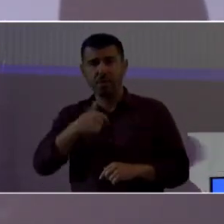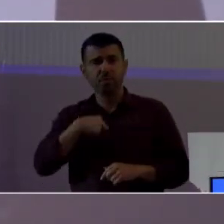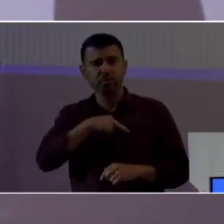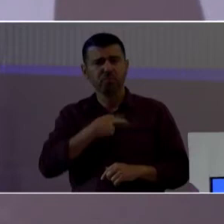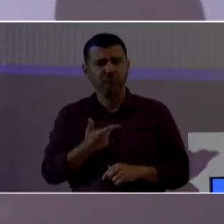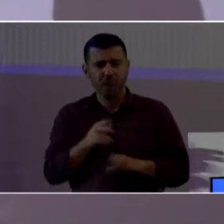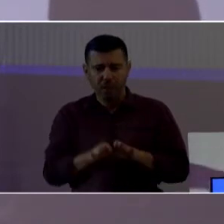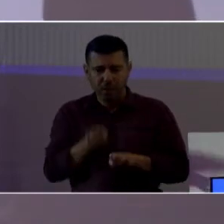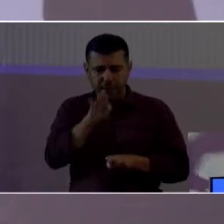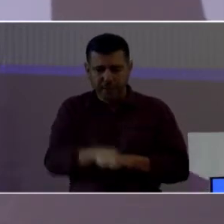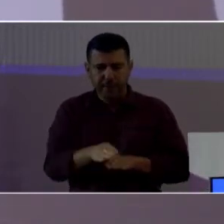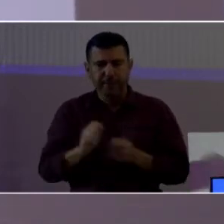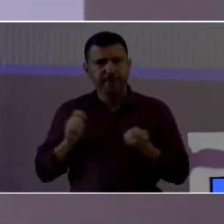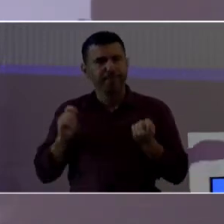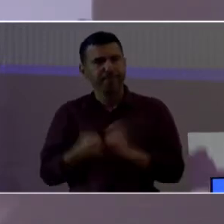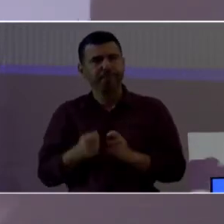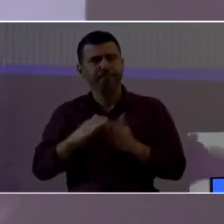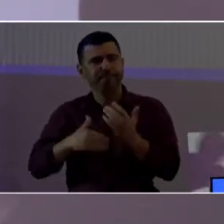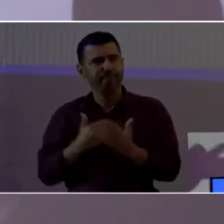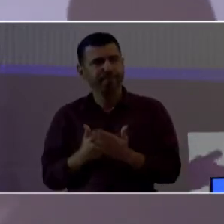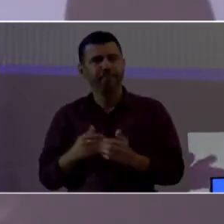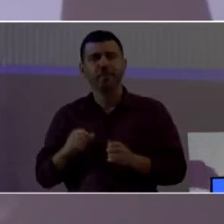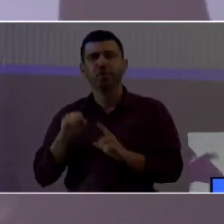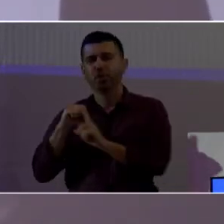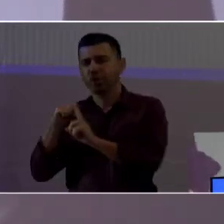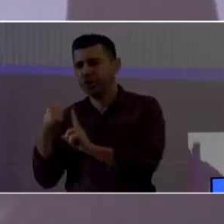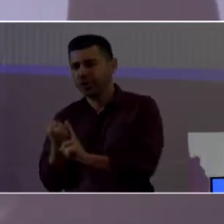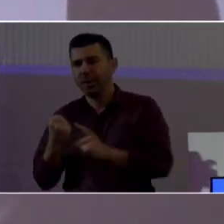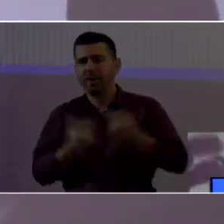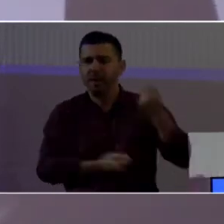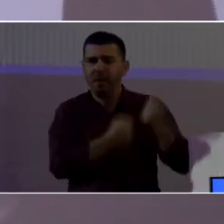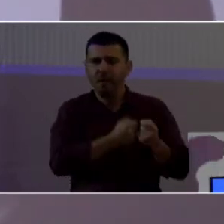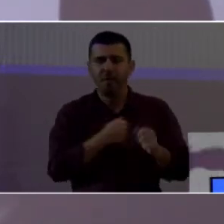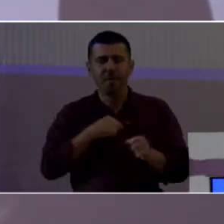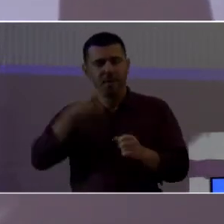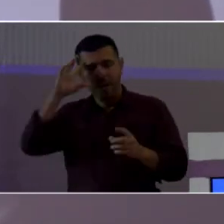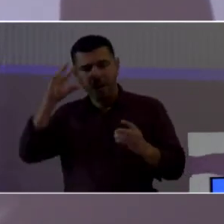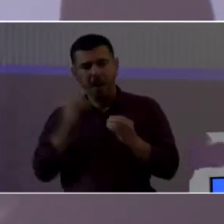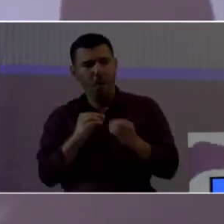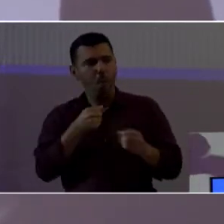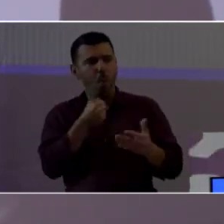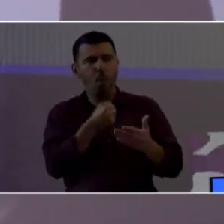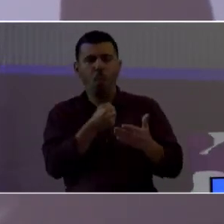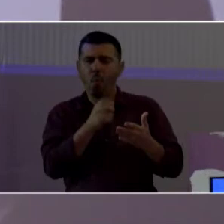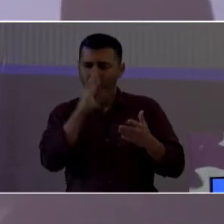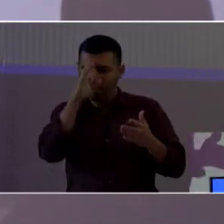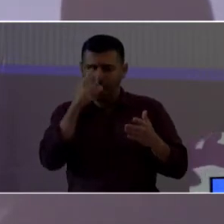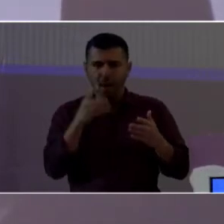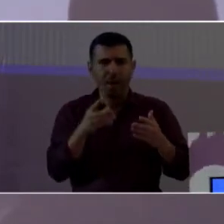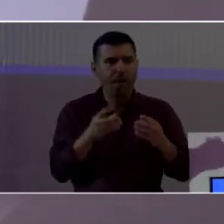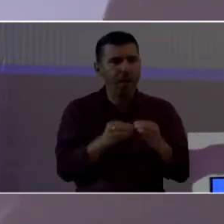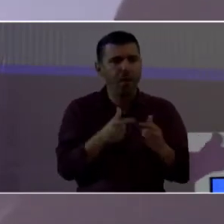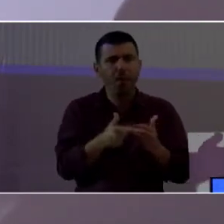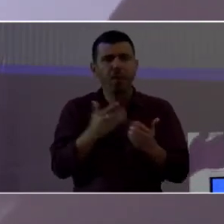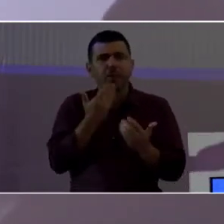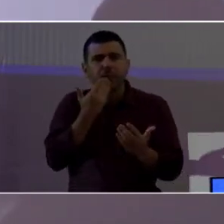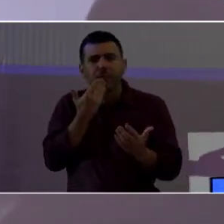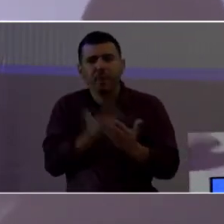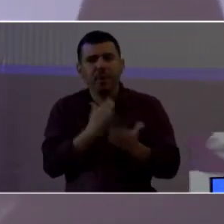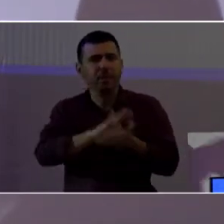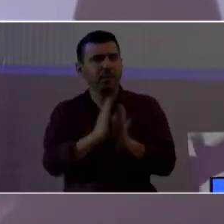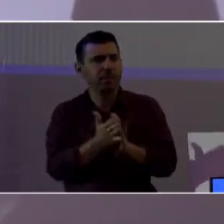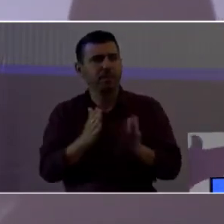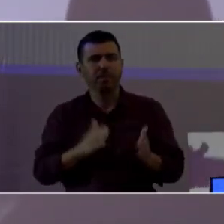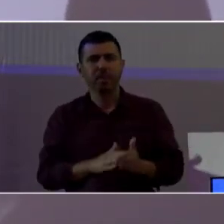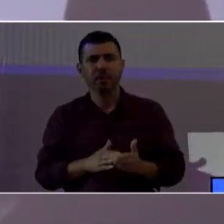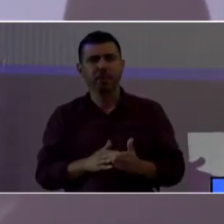reincorporación económica, social y política gracias a la firma de este acuerdo de paz. Que, como lo decía el compañero